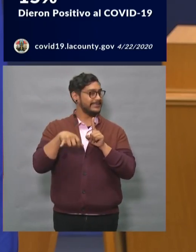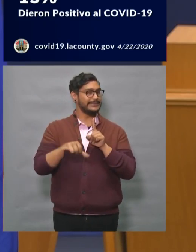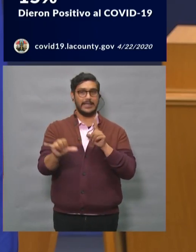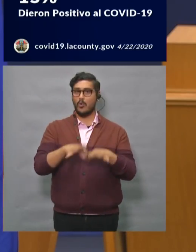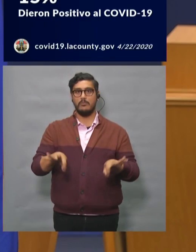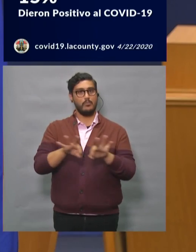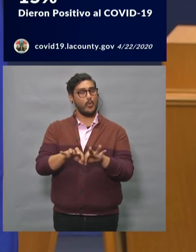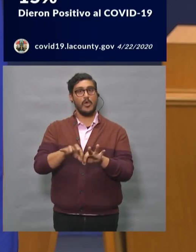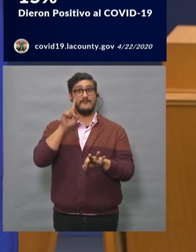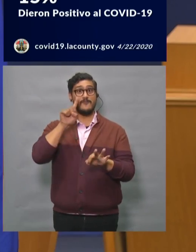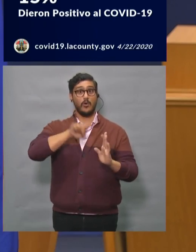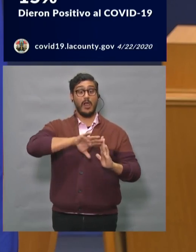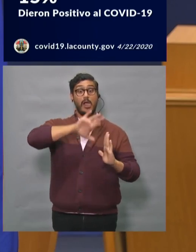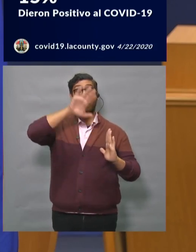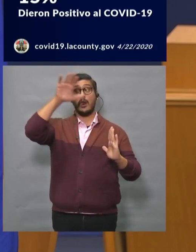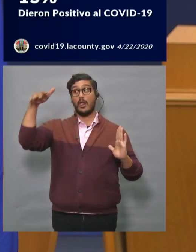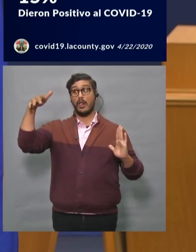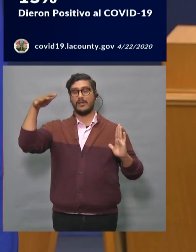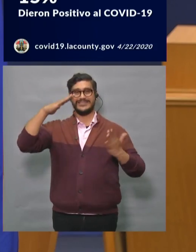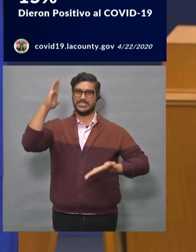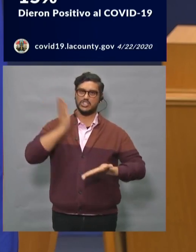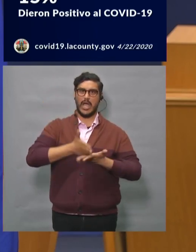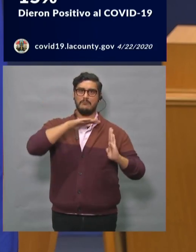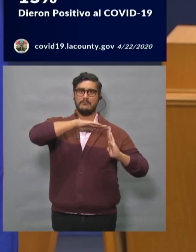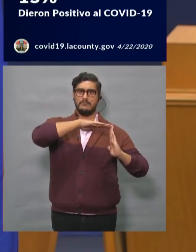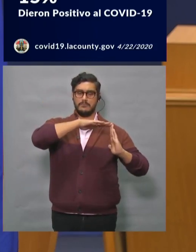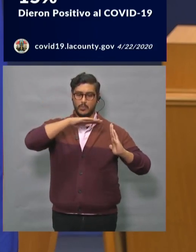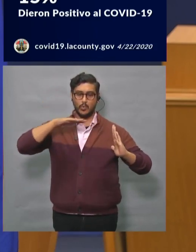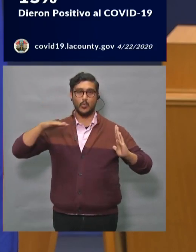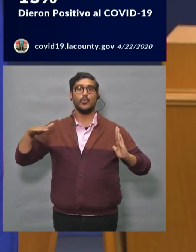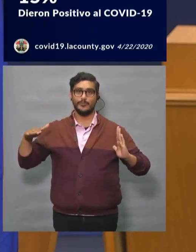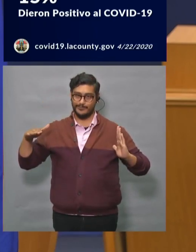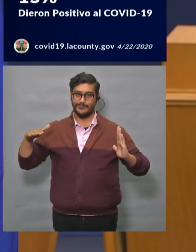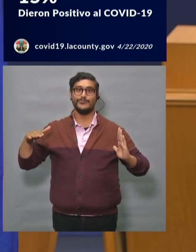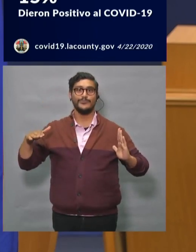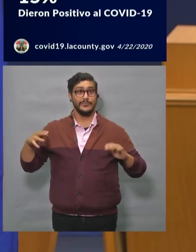COVID-19. Y ahora vamos a